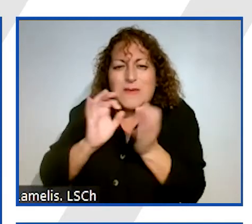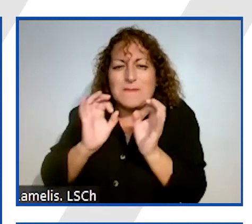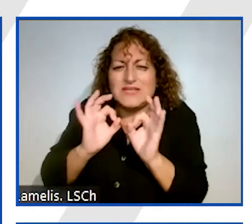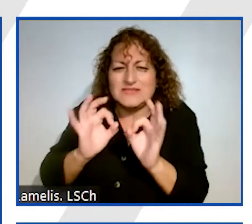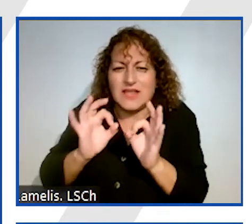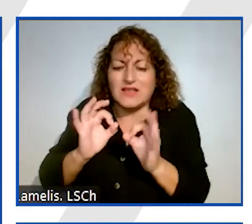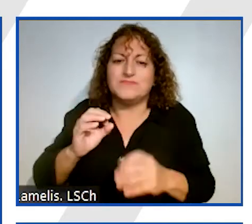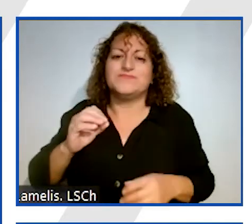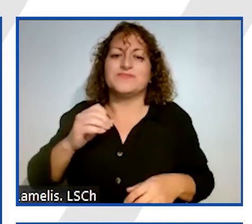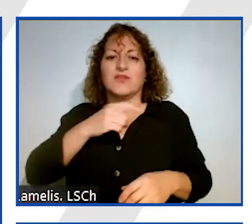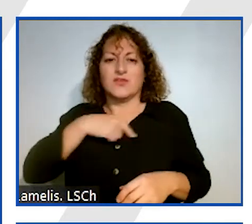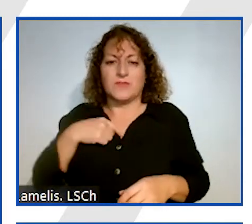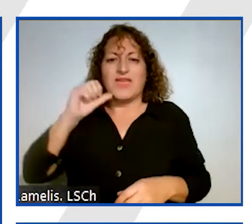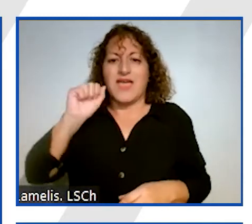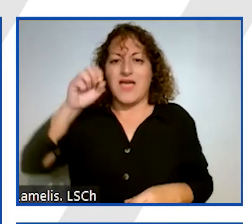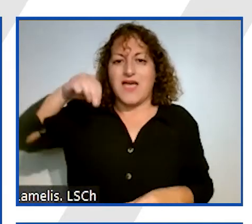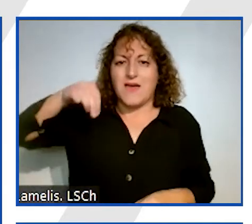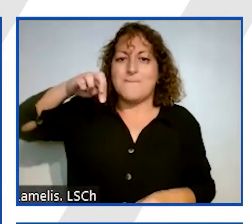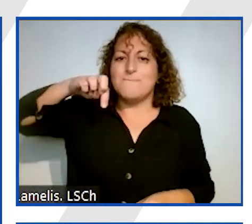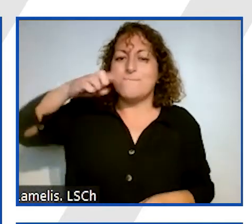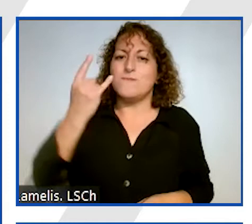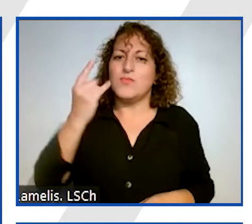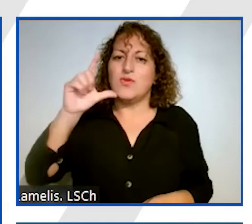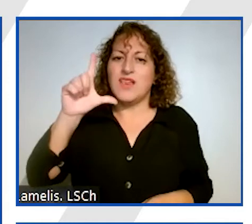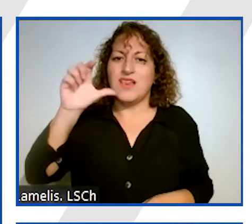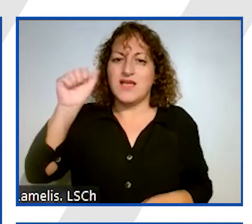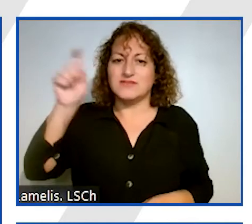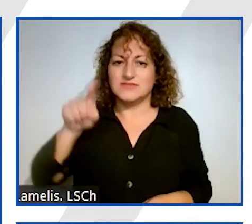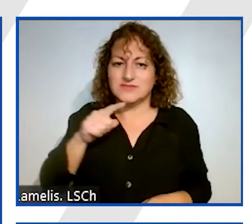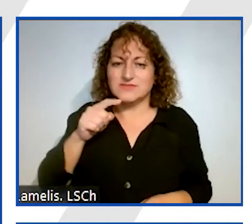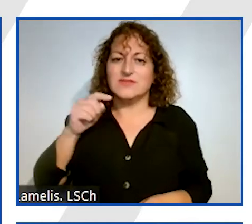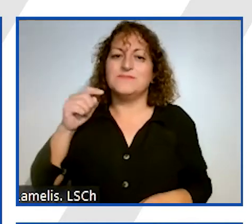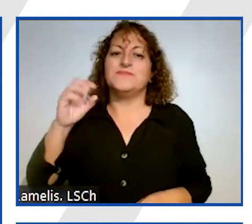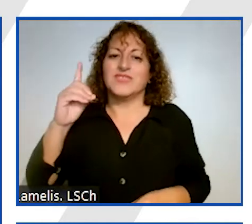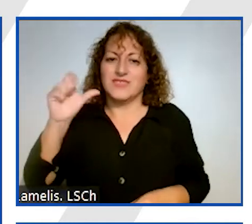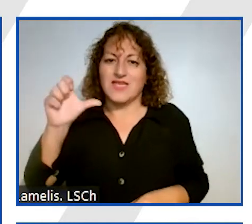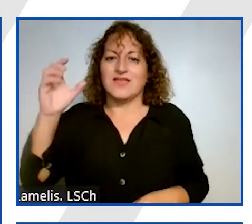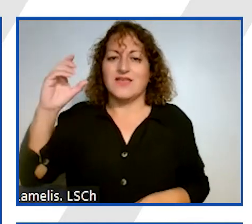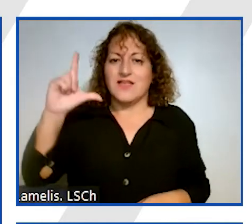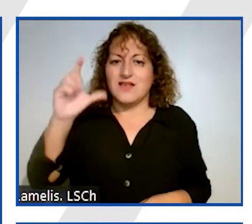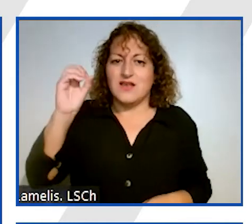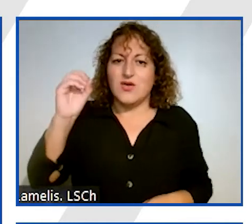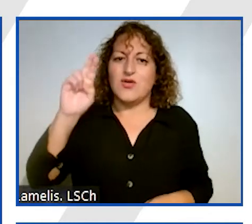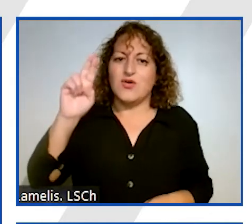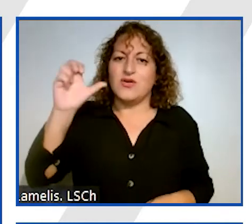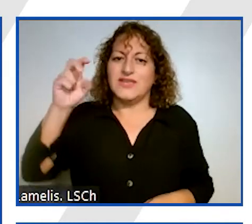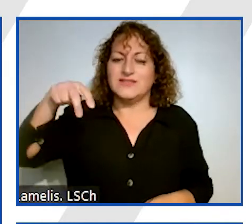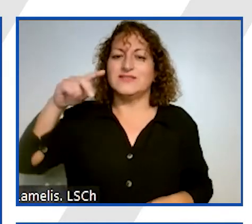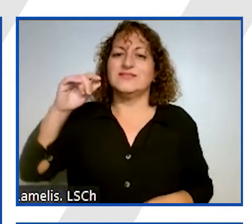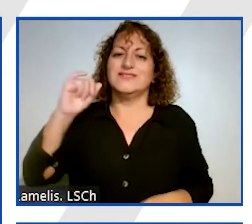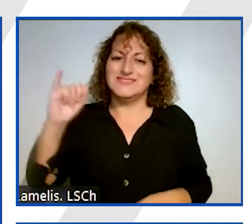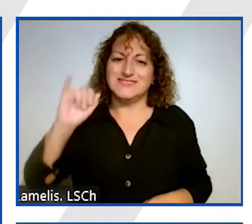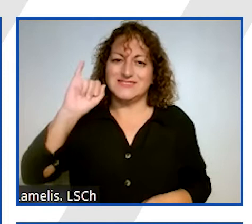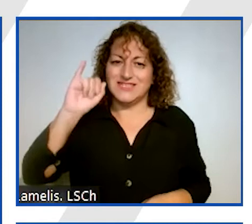ámpulas de Lorenzini. Y si se dan cuenta, son estos hoyitos que parecen acné, y son poros que están alrededor de la